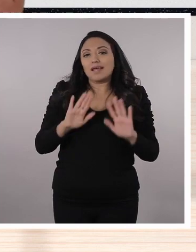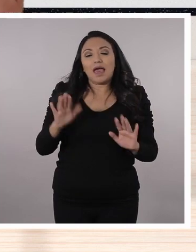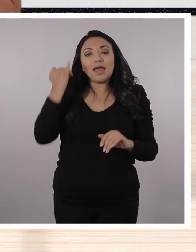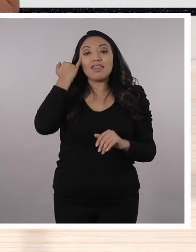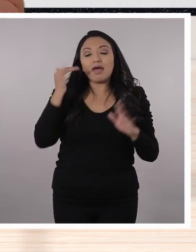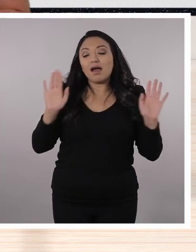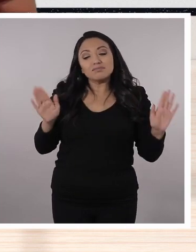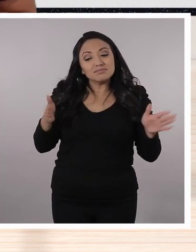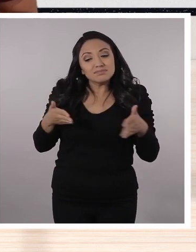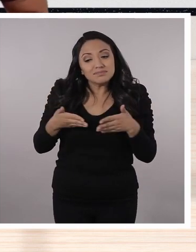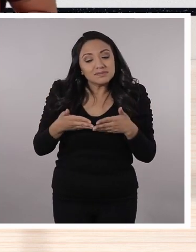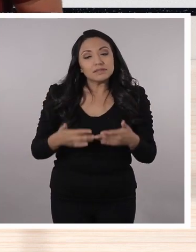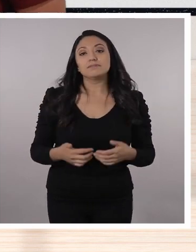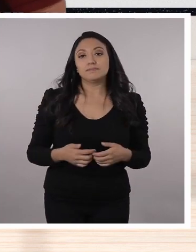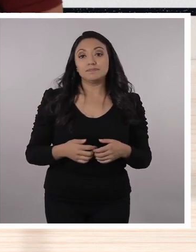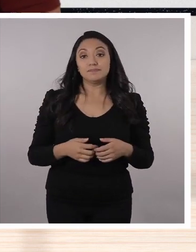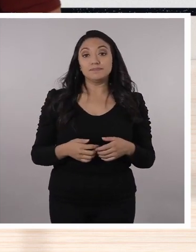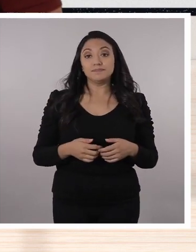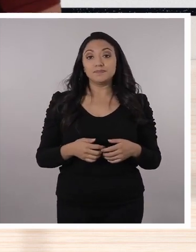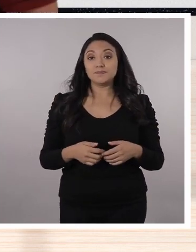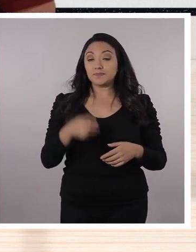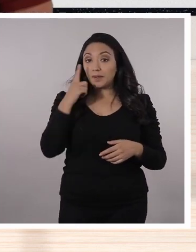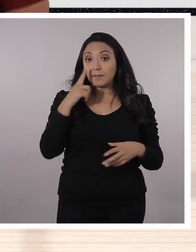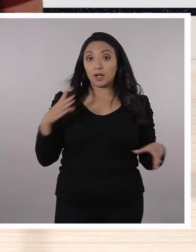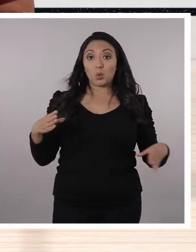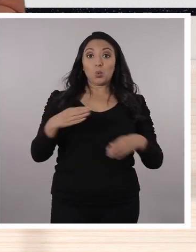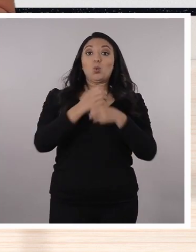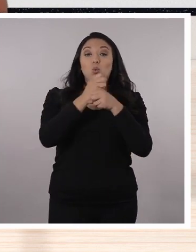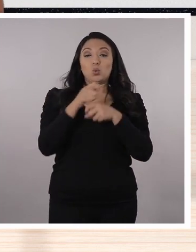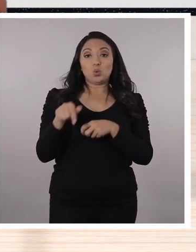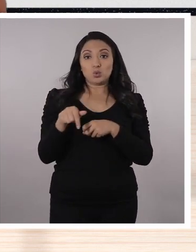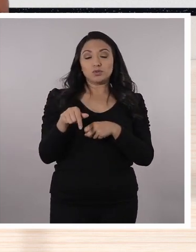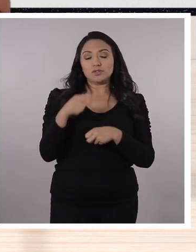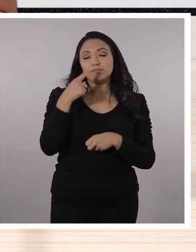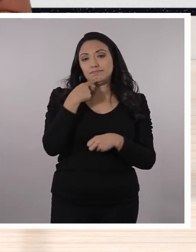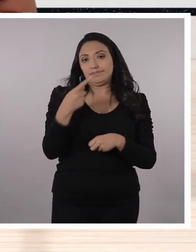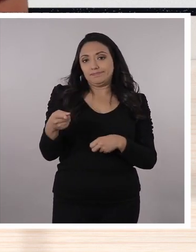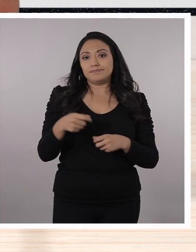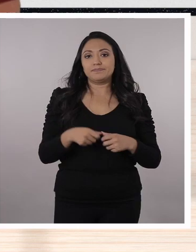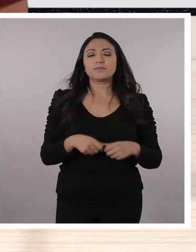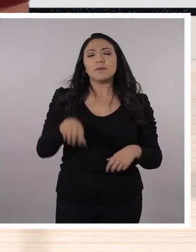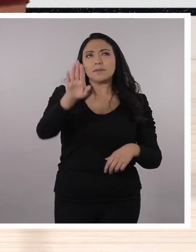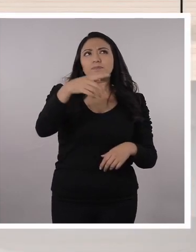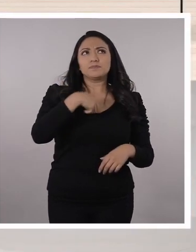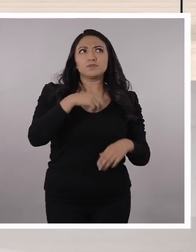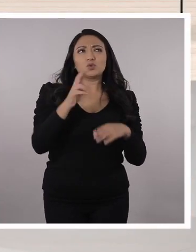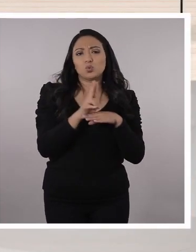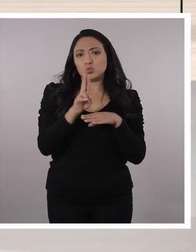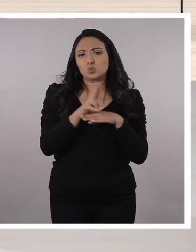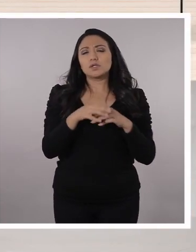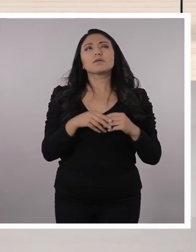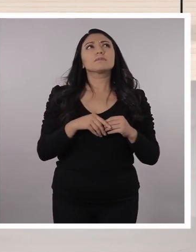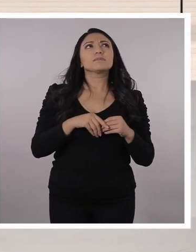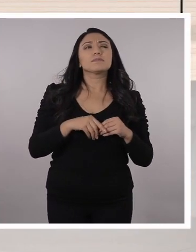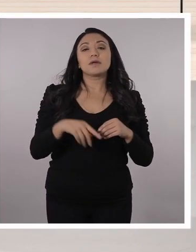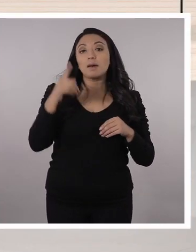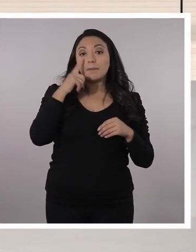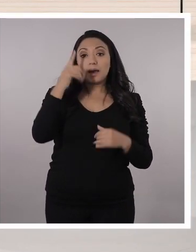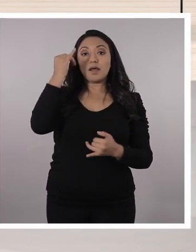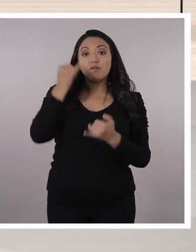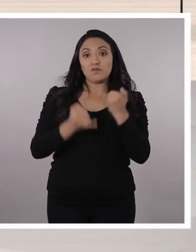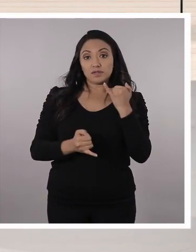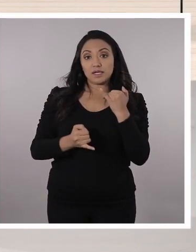que estamos cerrando la idea. Así que vamos a concluir usando una de estas expresiones. Ok, yo voy a utilizar la